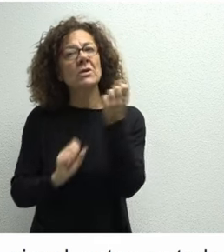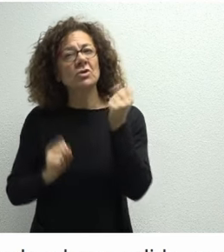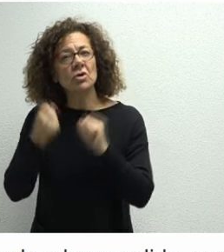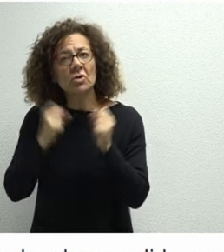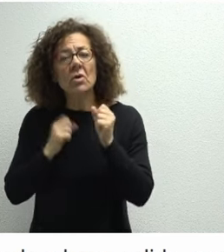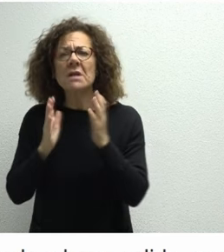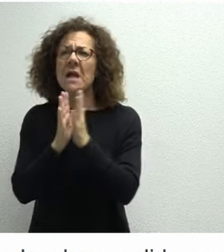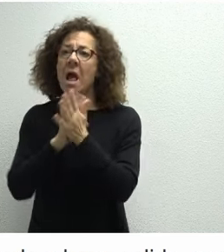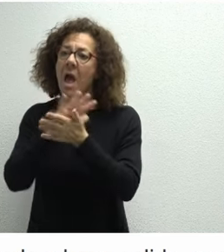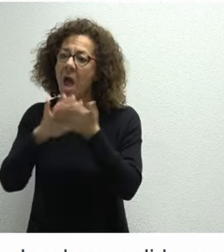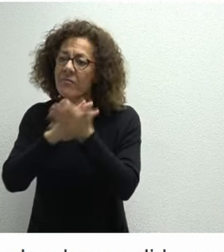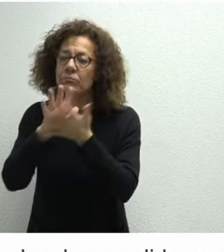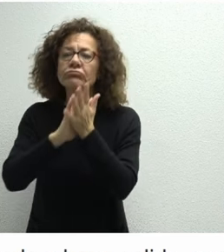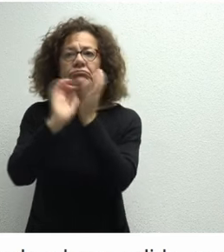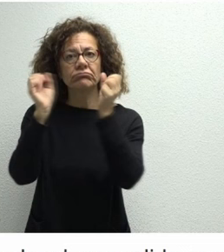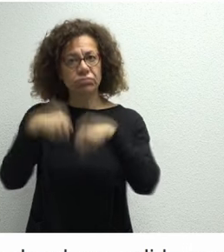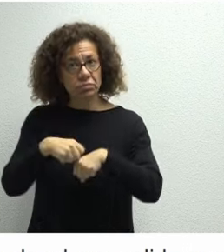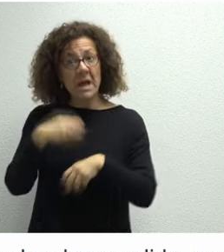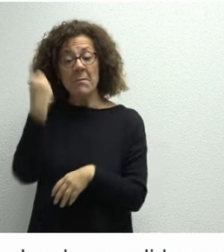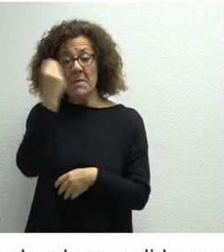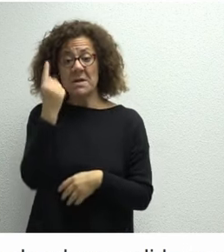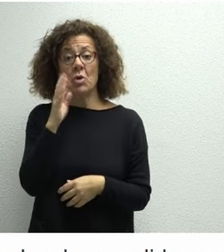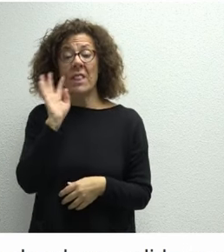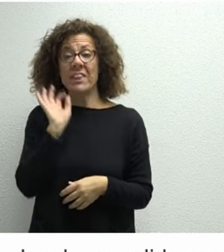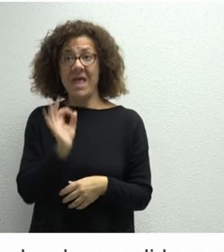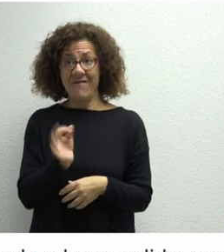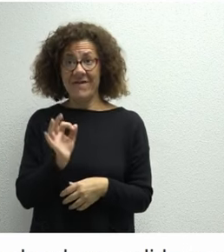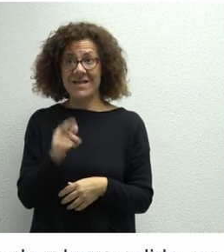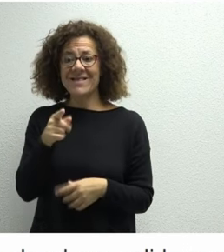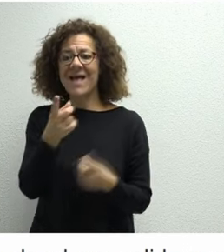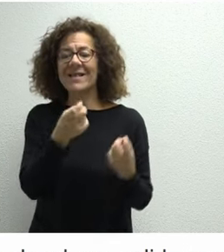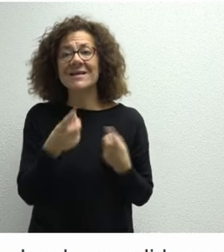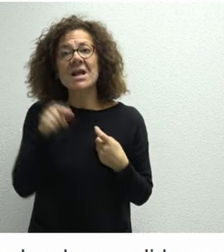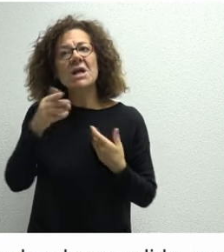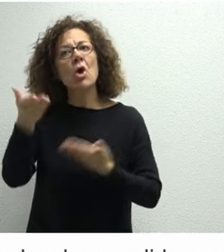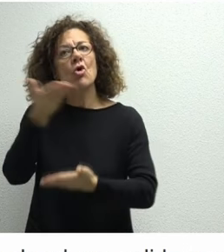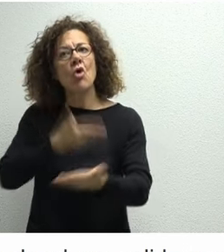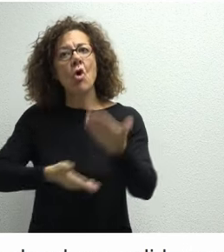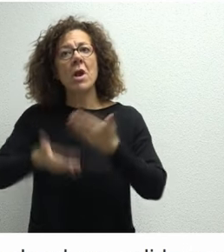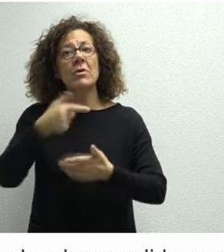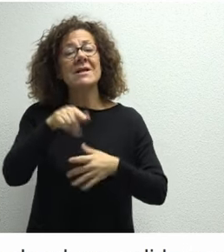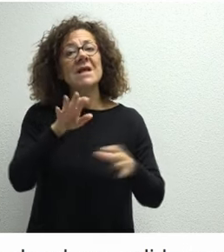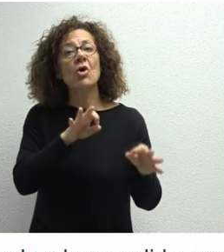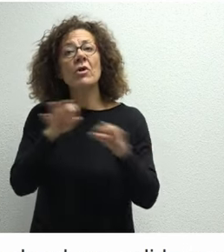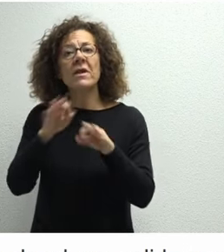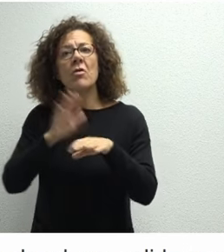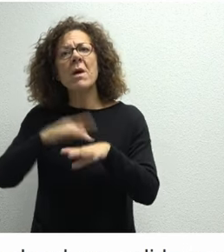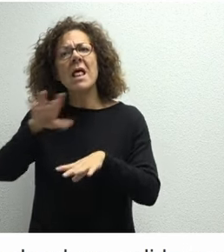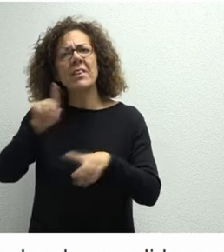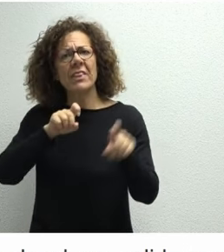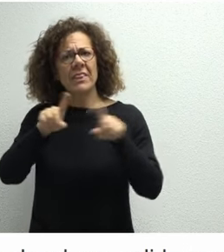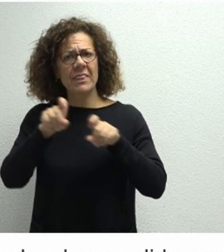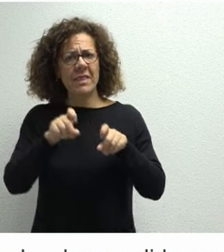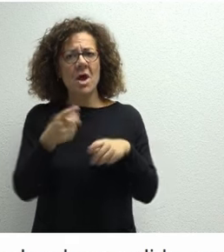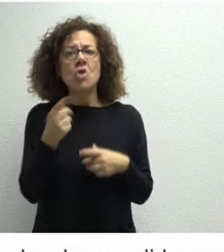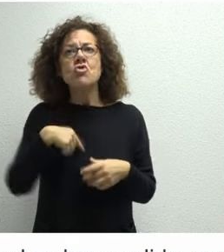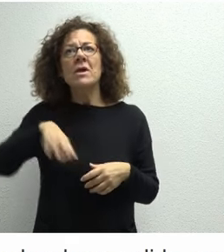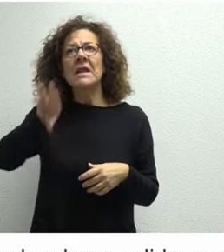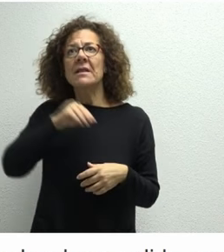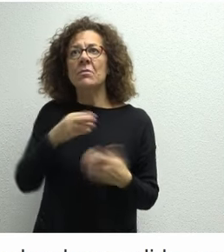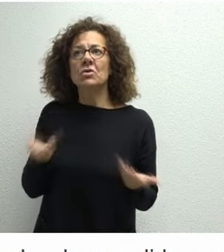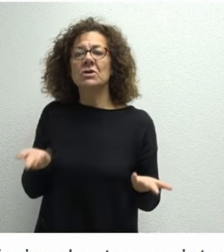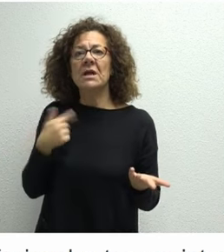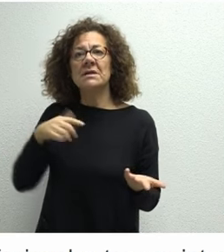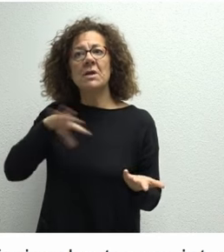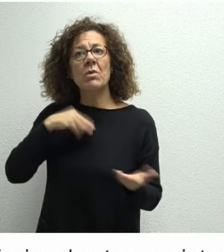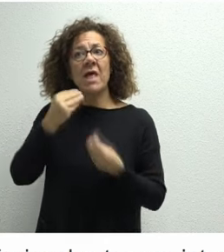consensuamos y creemos que realmente eh es necesario esa colaboración esa coordinación para la toma de decisiones no no entendemos que que